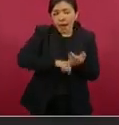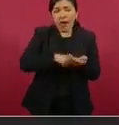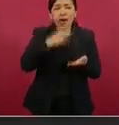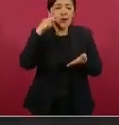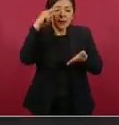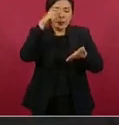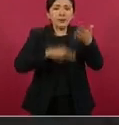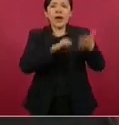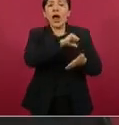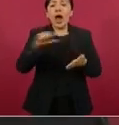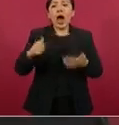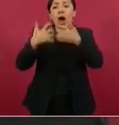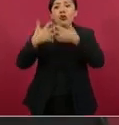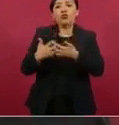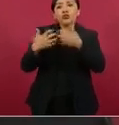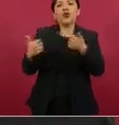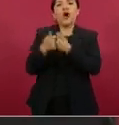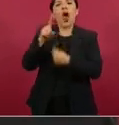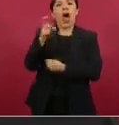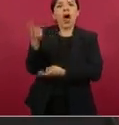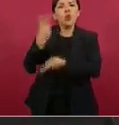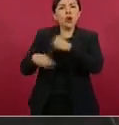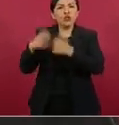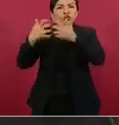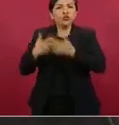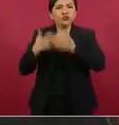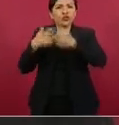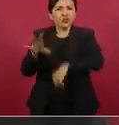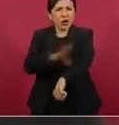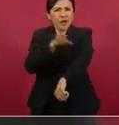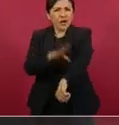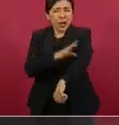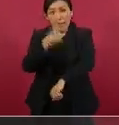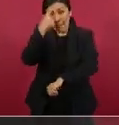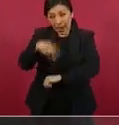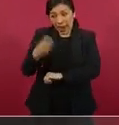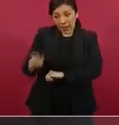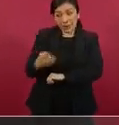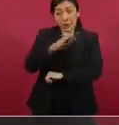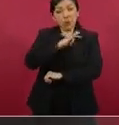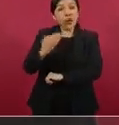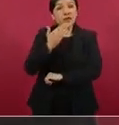a las hidroeléctricas como generadoras